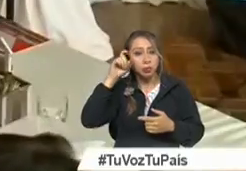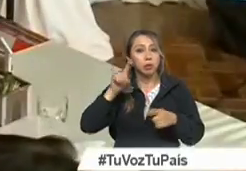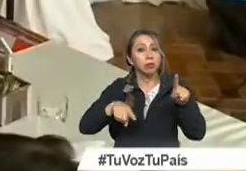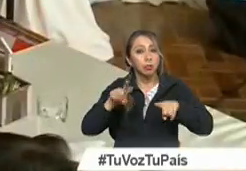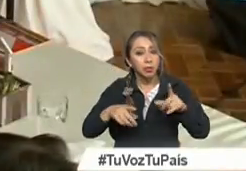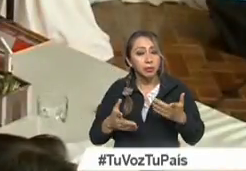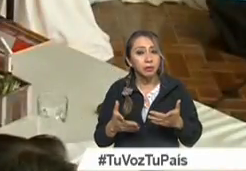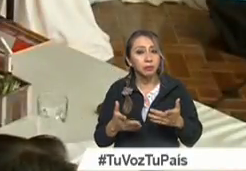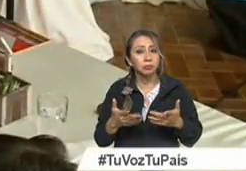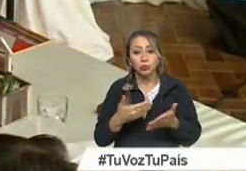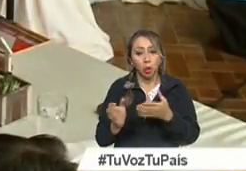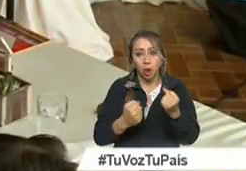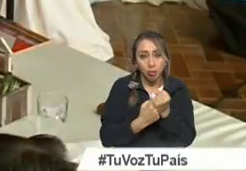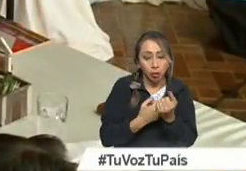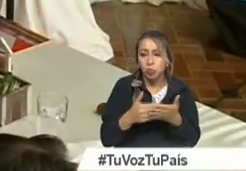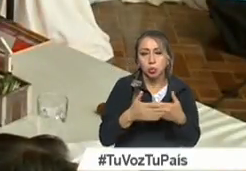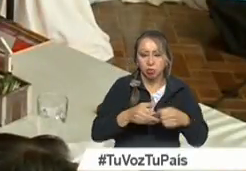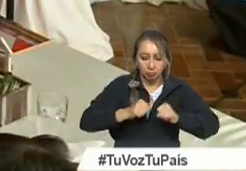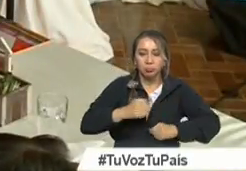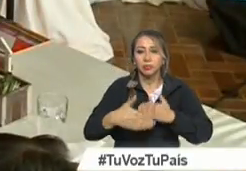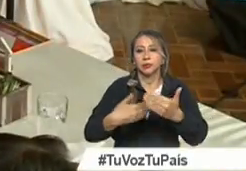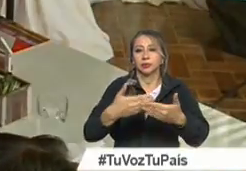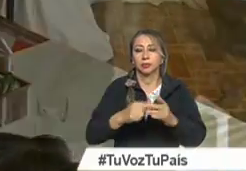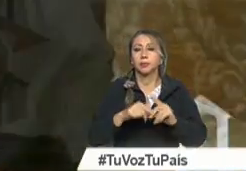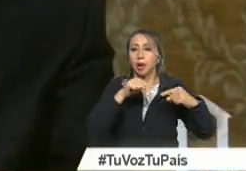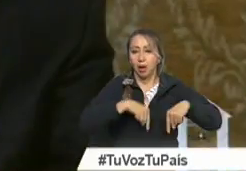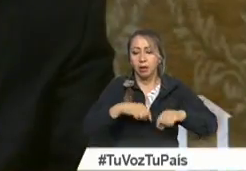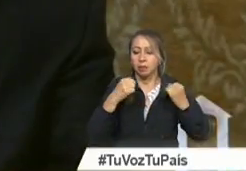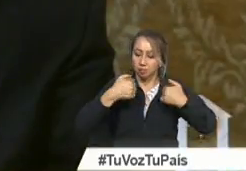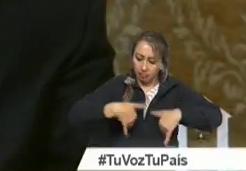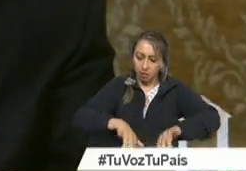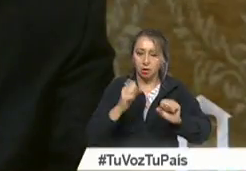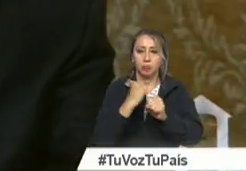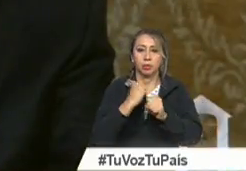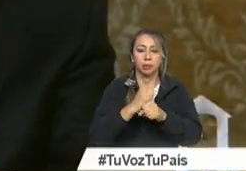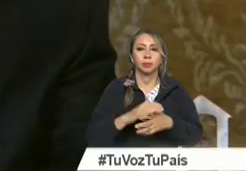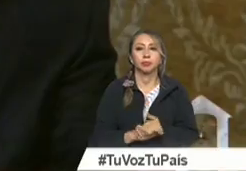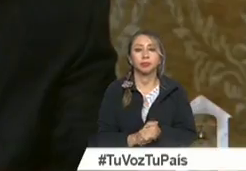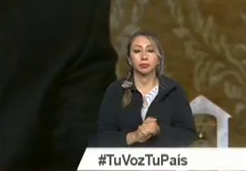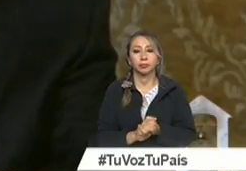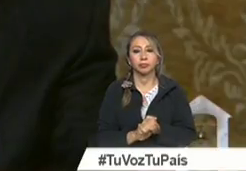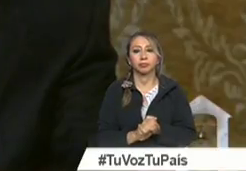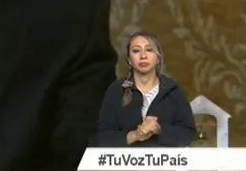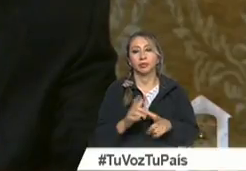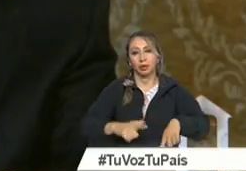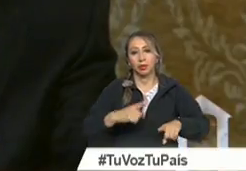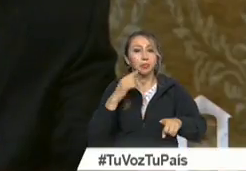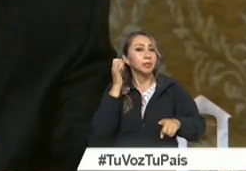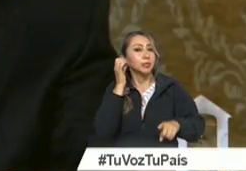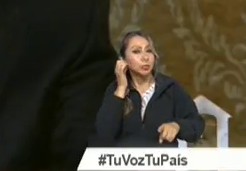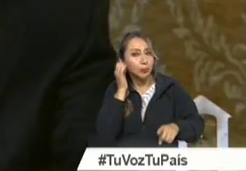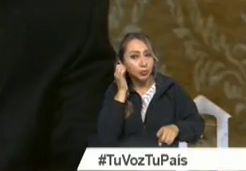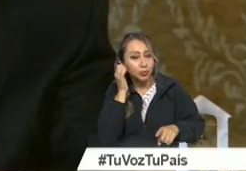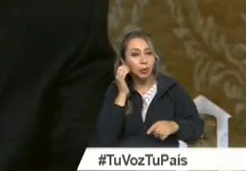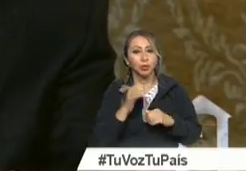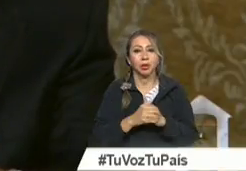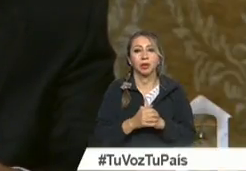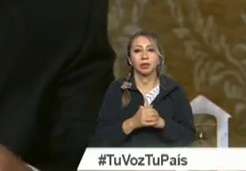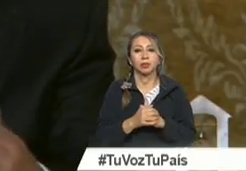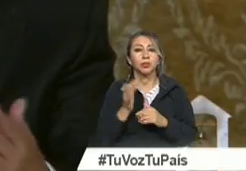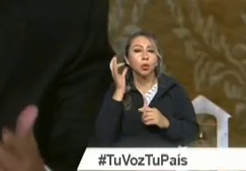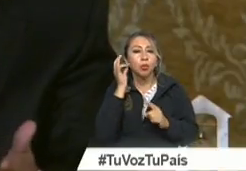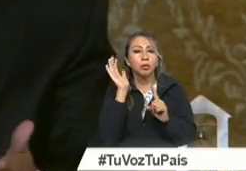veces sin ellos hemos estado aquí todo el tiempo parecería el queso es la mujer una porcelana